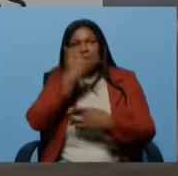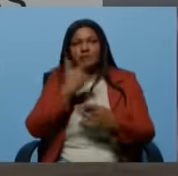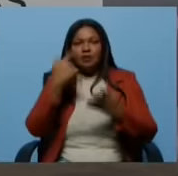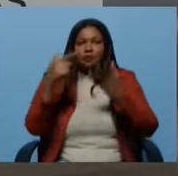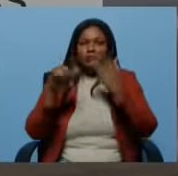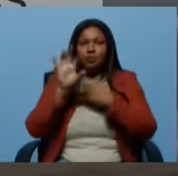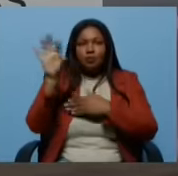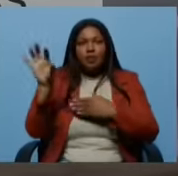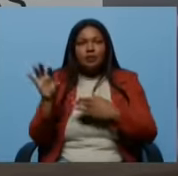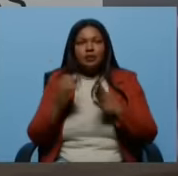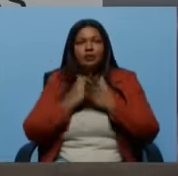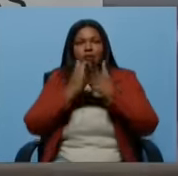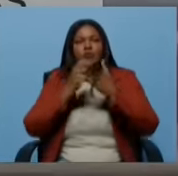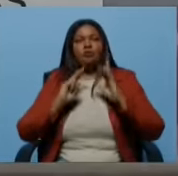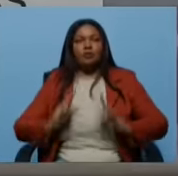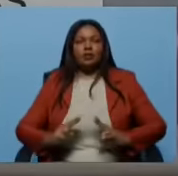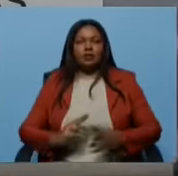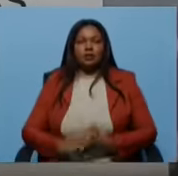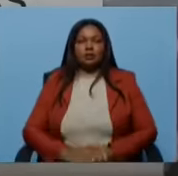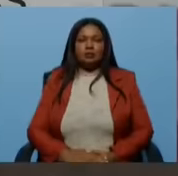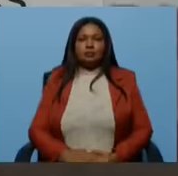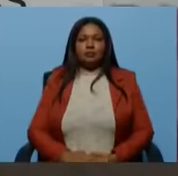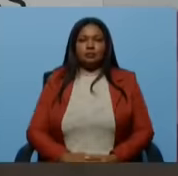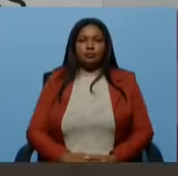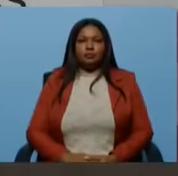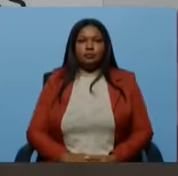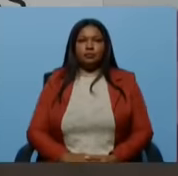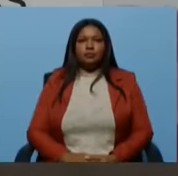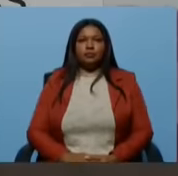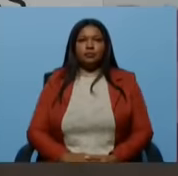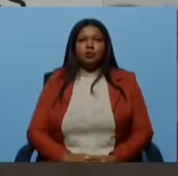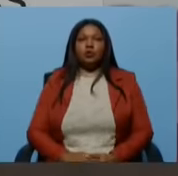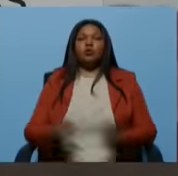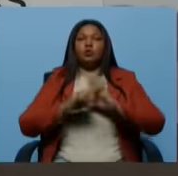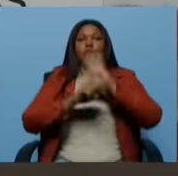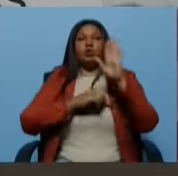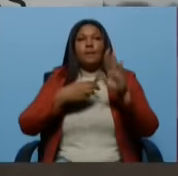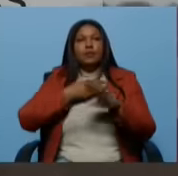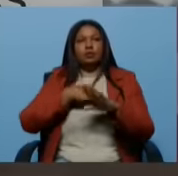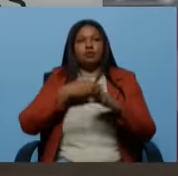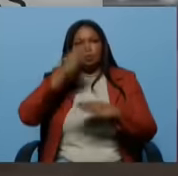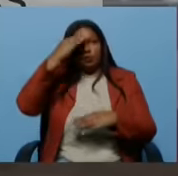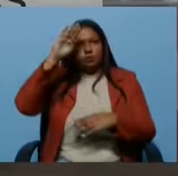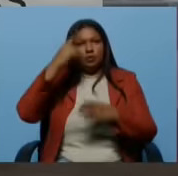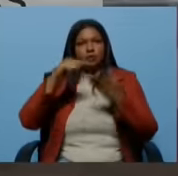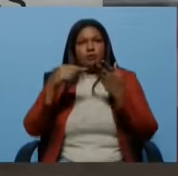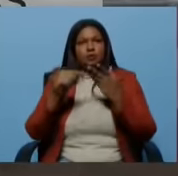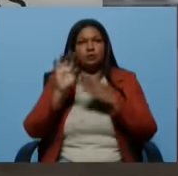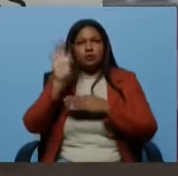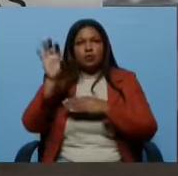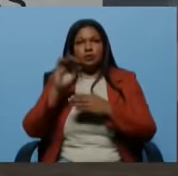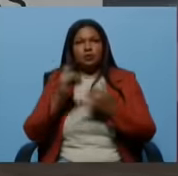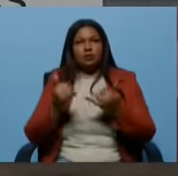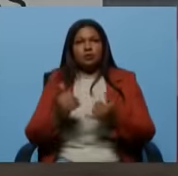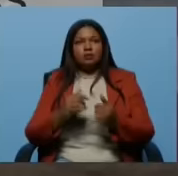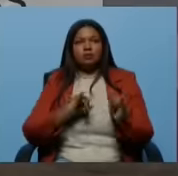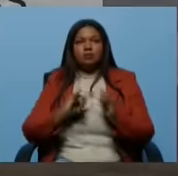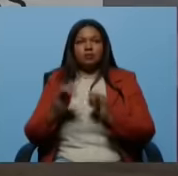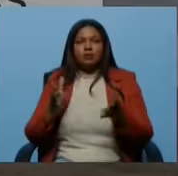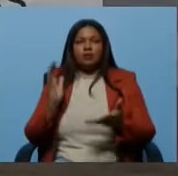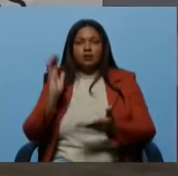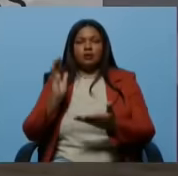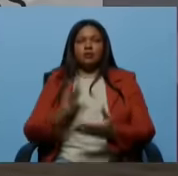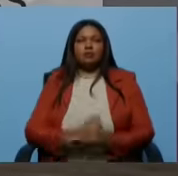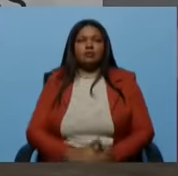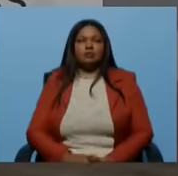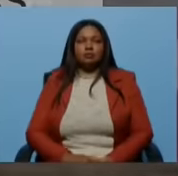otros países con cargas de ayudas humanitarias. También cumplió con una gran misión en Cuba, Sudáfrica, África y otros países con estas cargas. Importante.